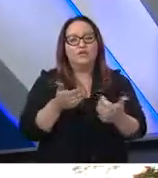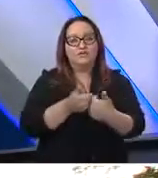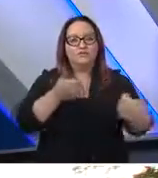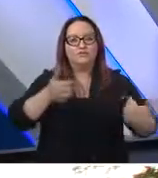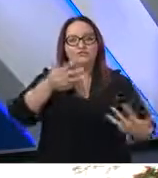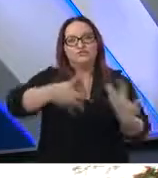social